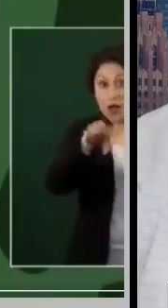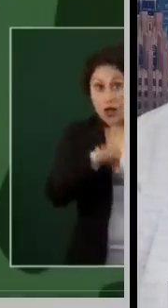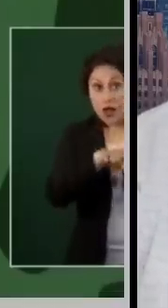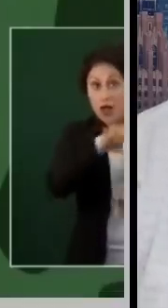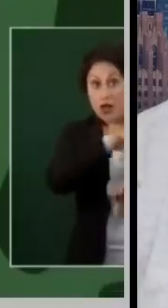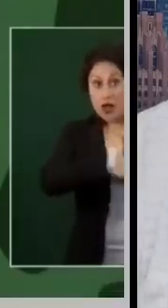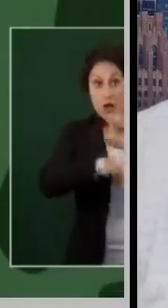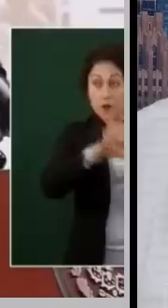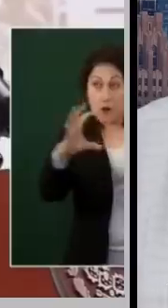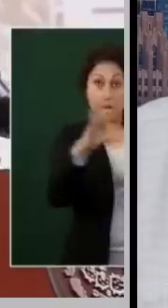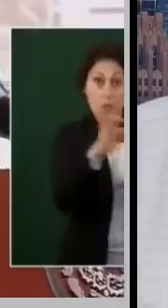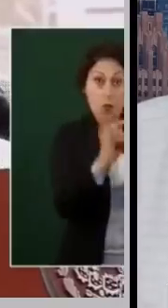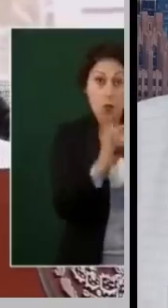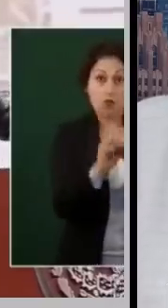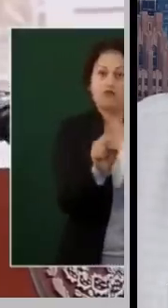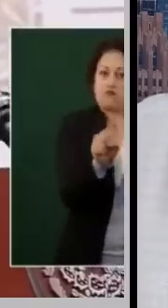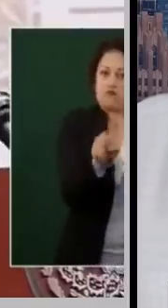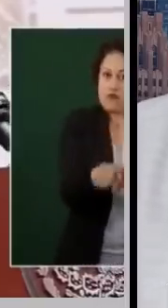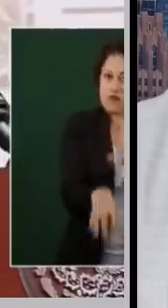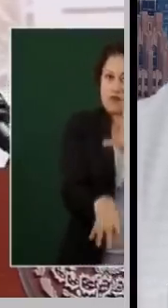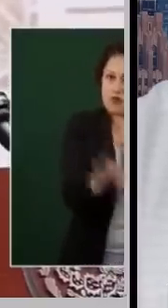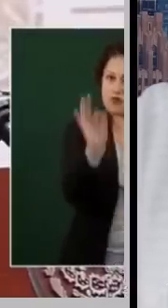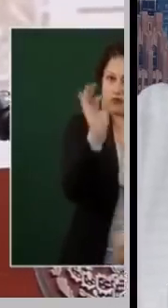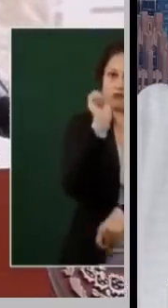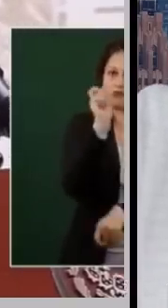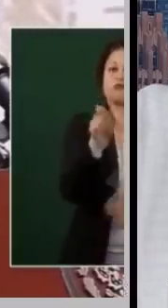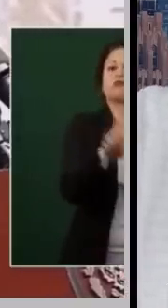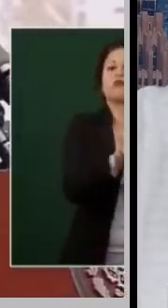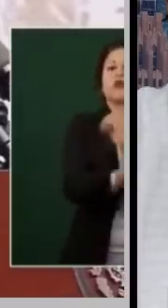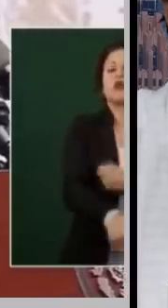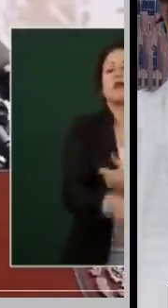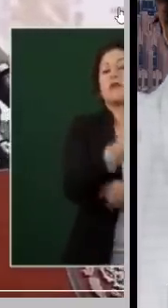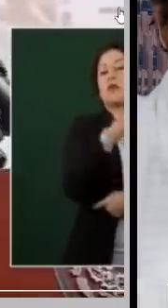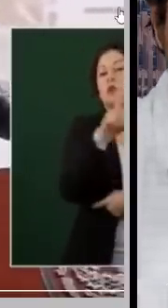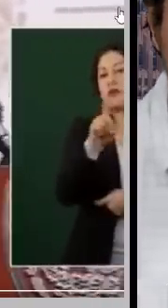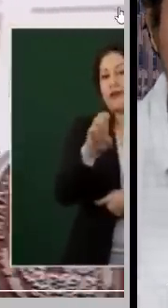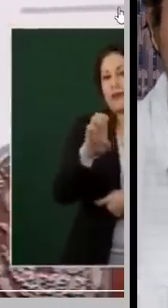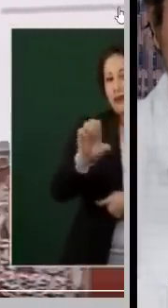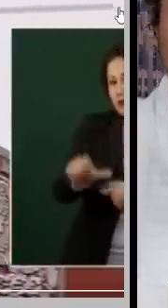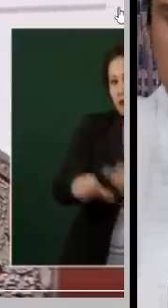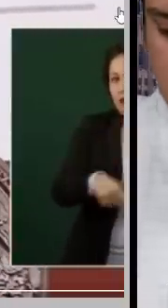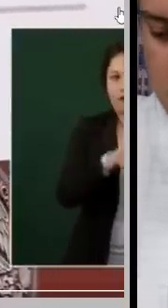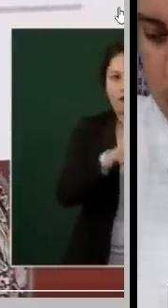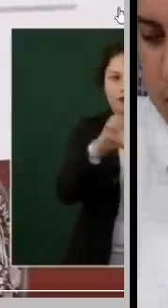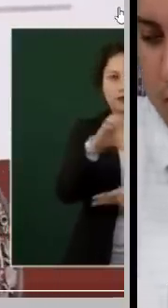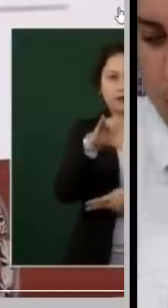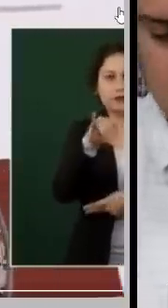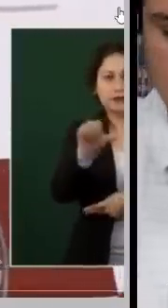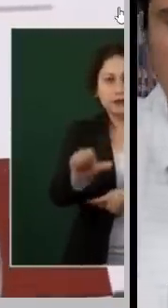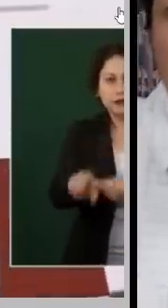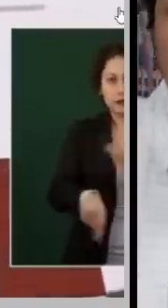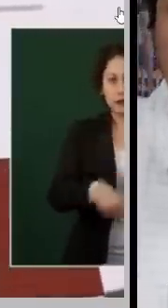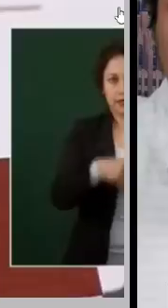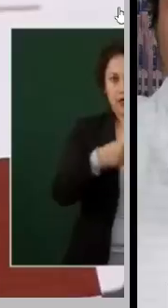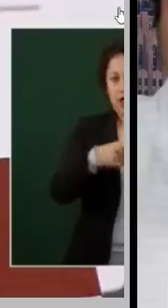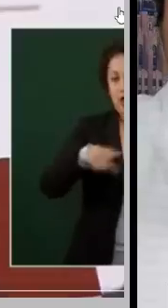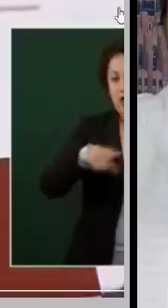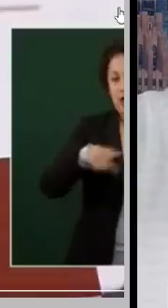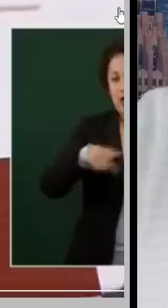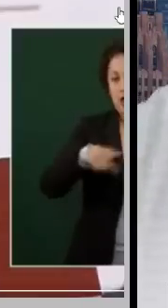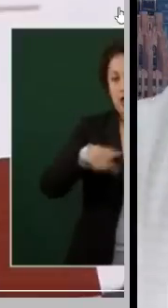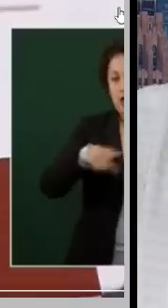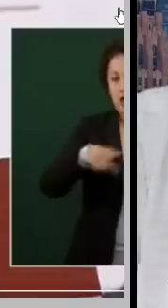el papel de la DEA de la Cia del gobierno estadounidense